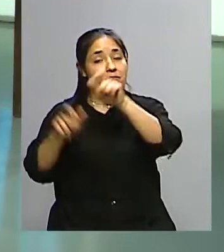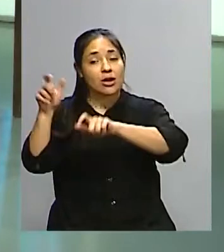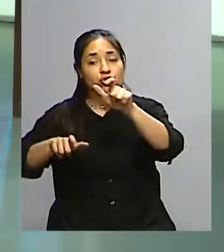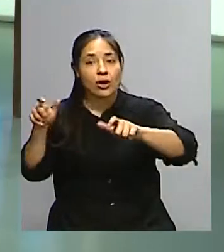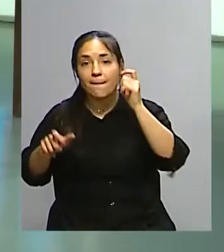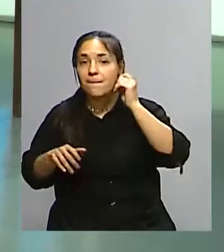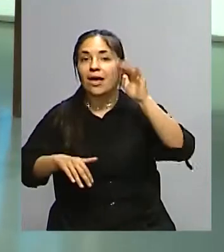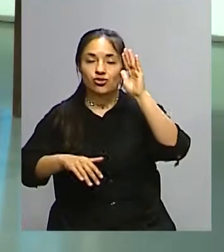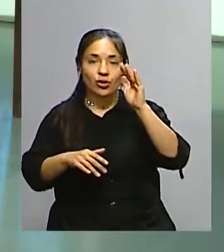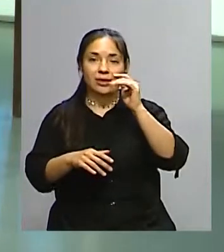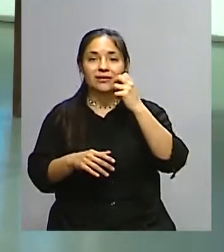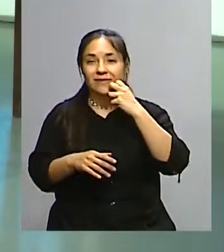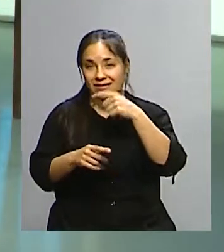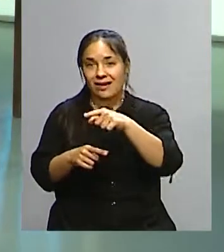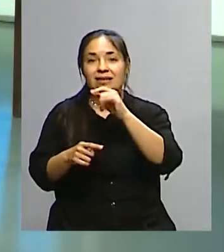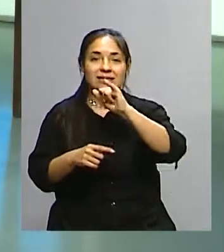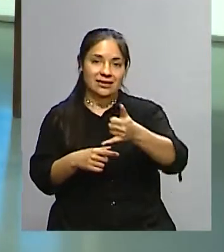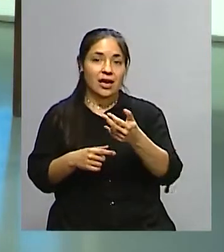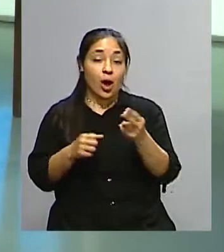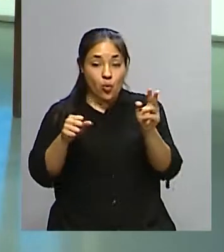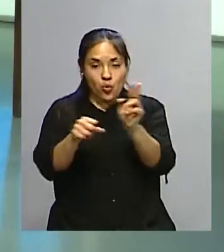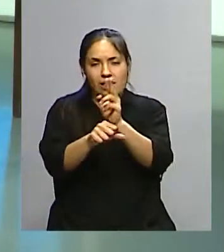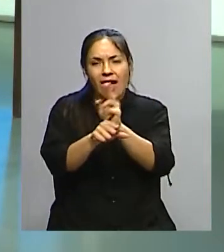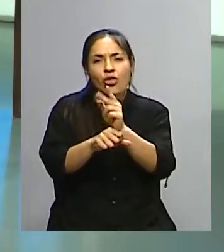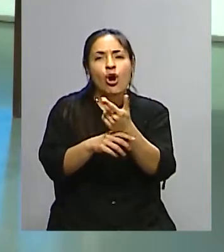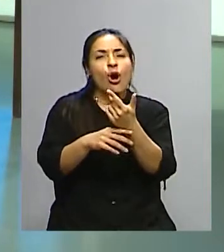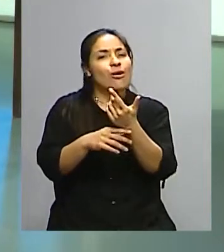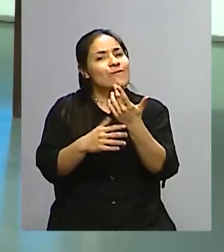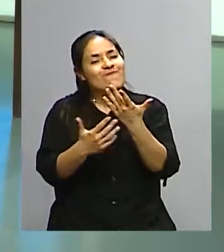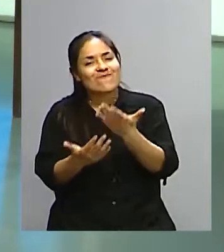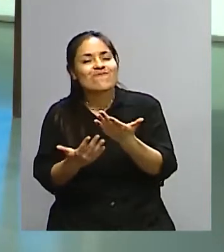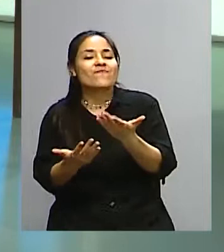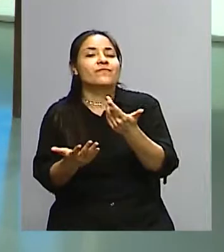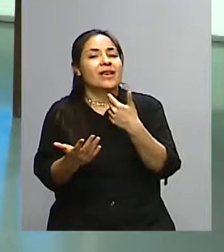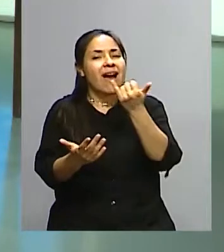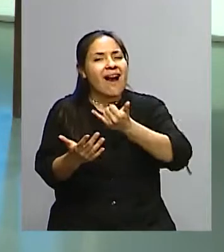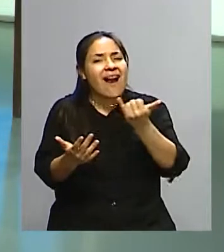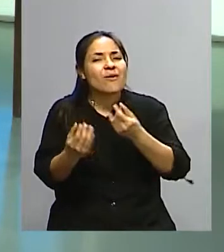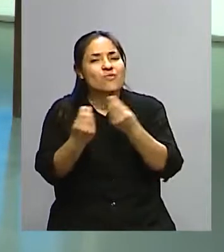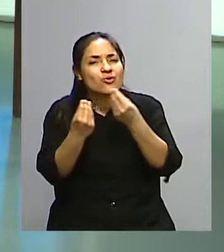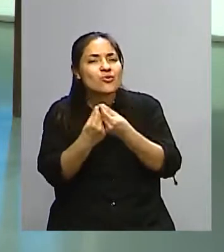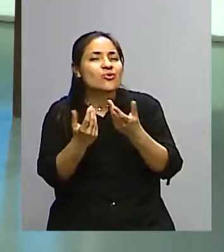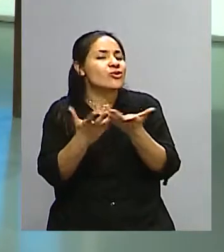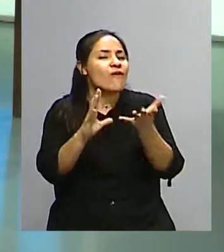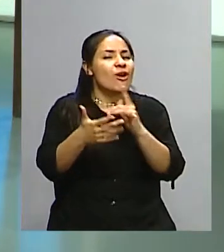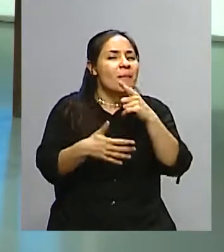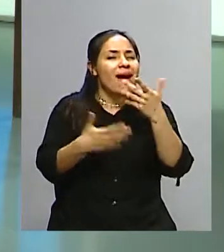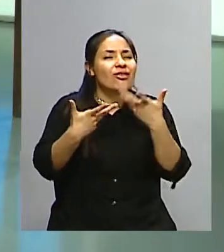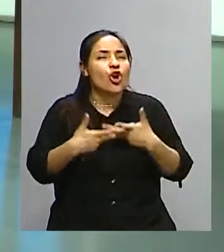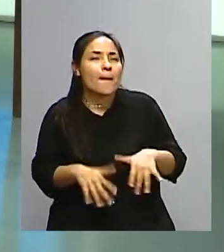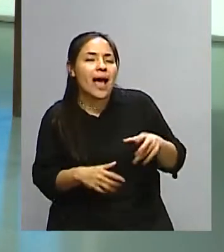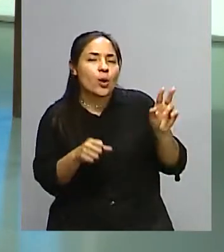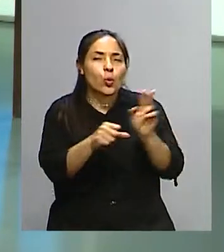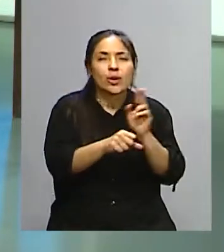de trabajo muy informal el del cuidado. Eso te iba a decir. Entonces es importante también formalizarlo y esto irá acompañado de una